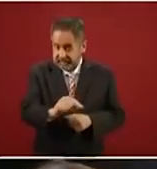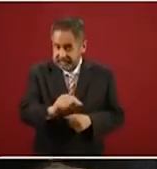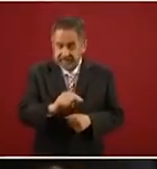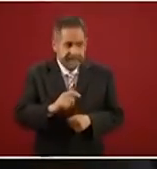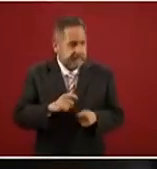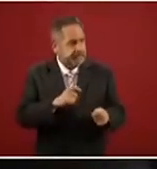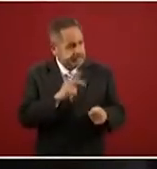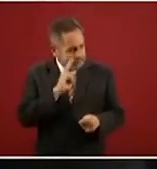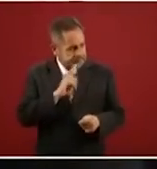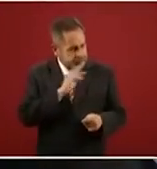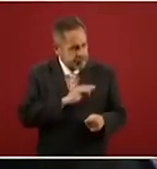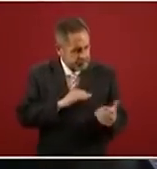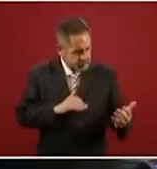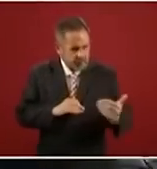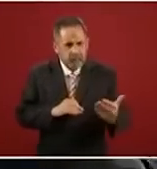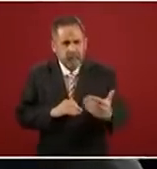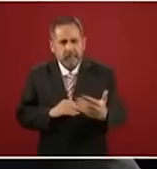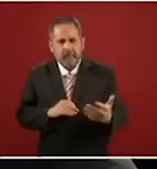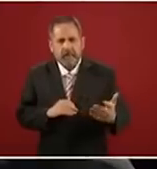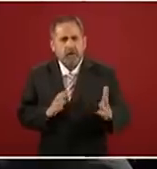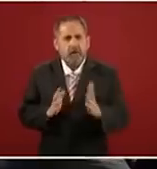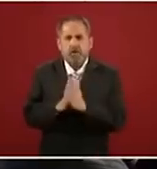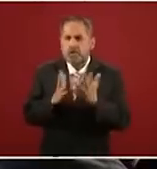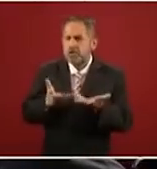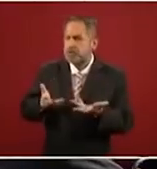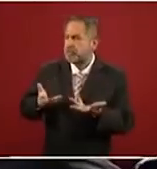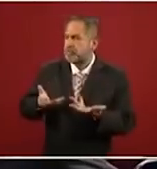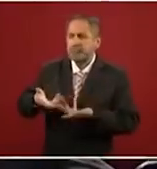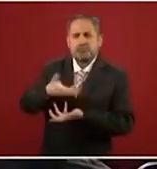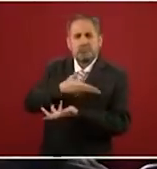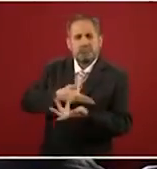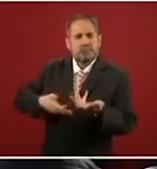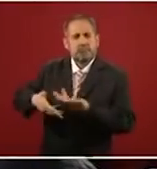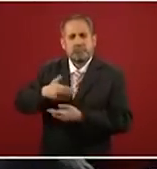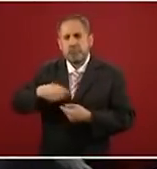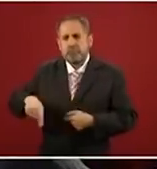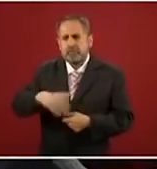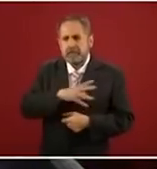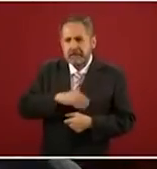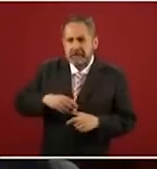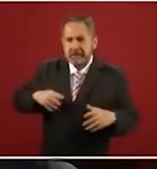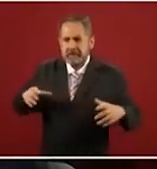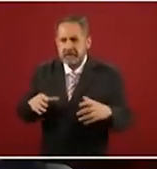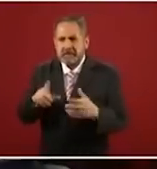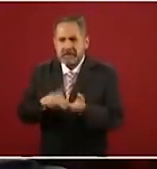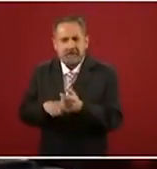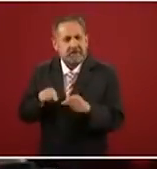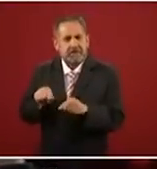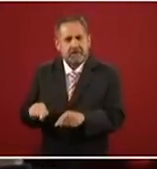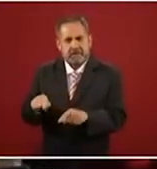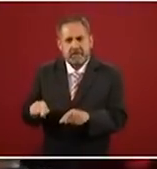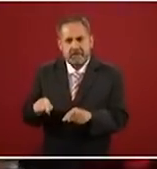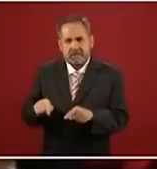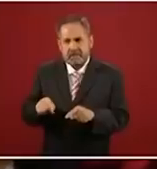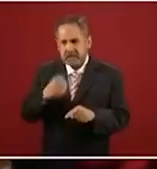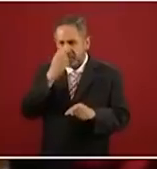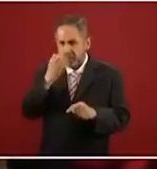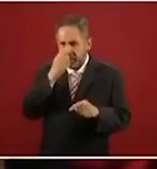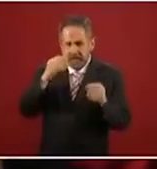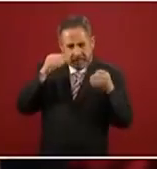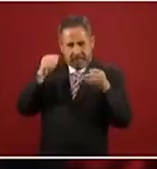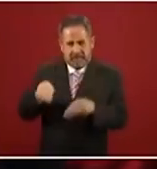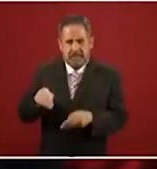posibilidad de convivir con los e hijos en em en tareas escolares